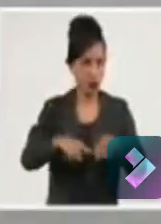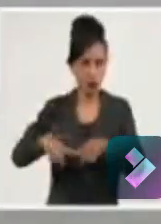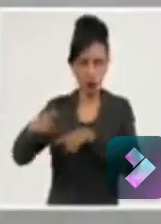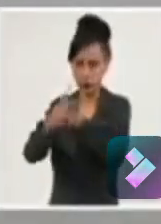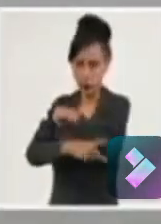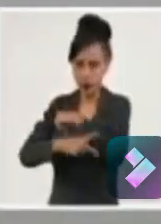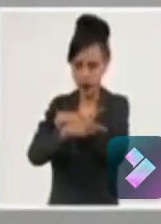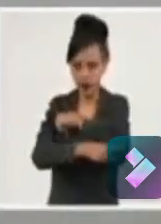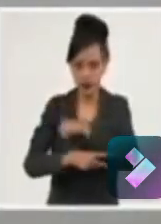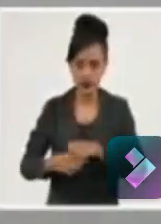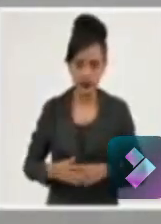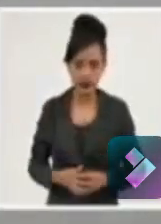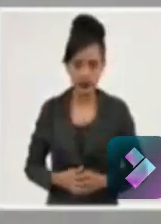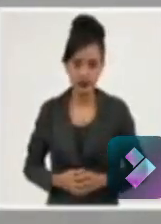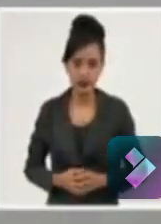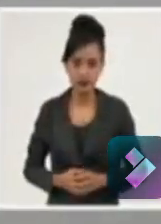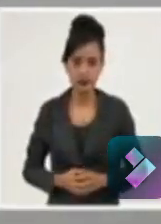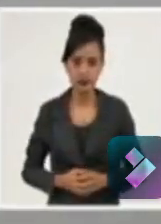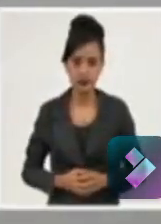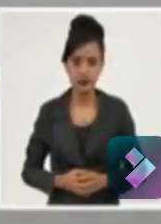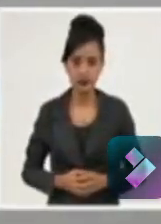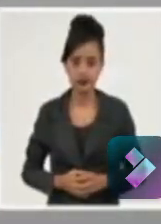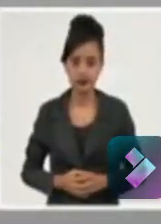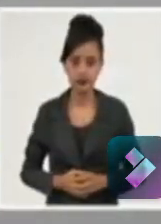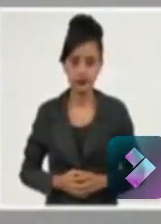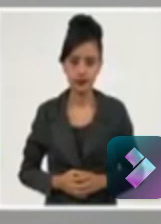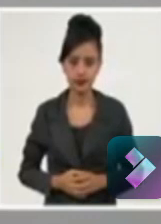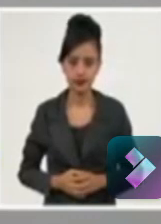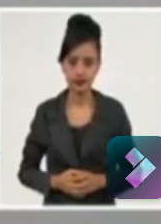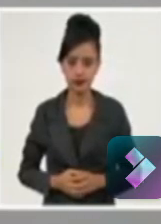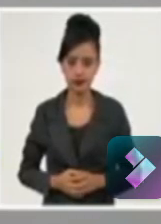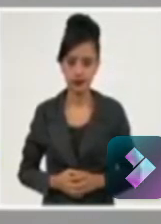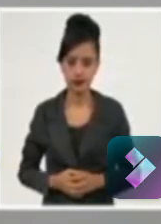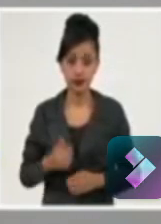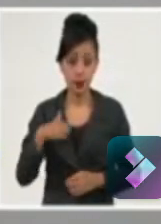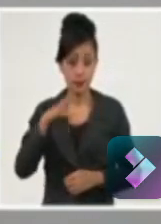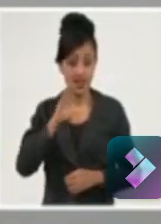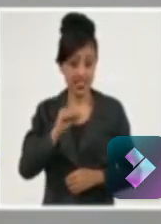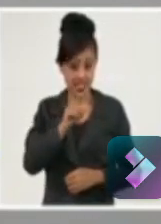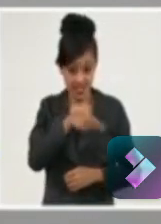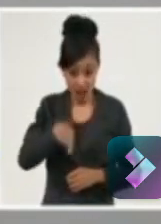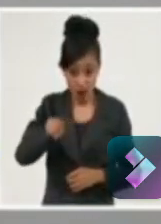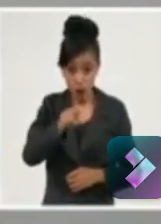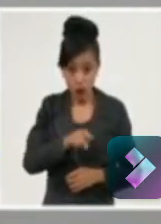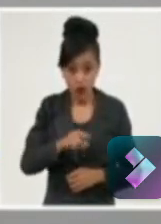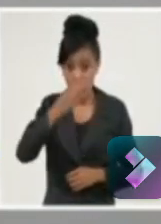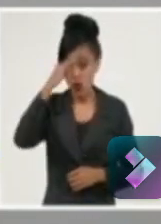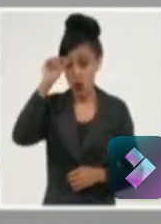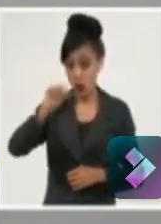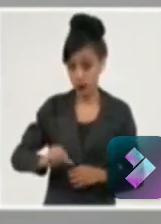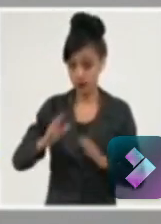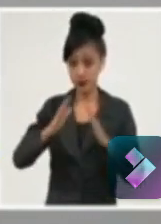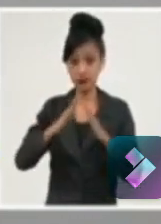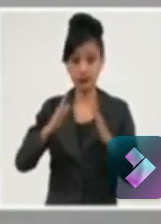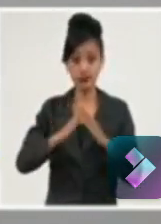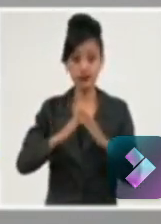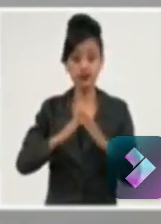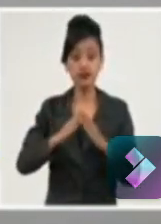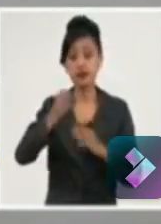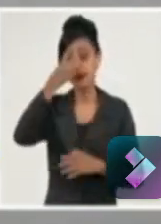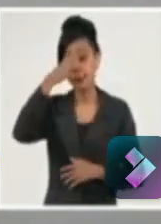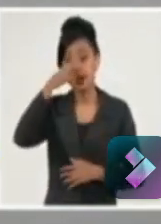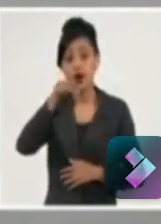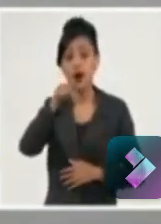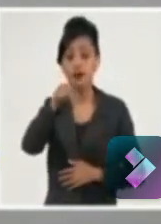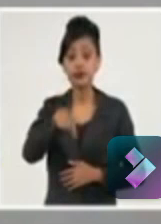Para ratificarles a ustedes, las cubanas y los cubanos que viven en México, que el proceso de diálogo con la comunidad